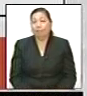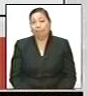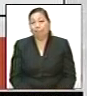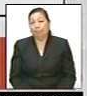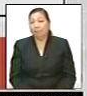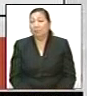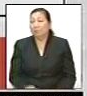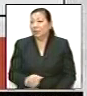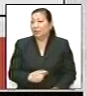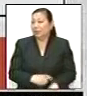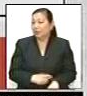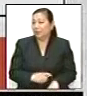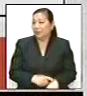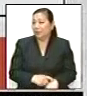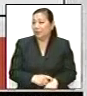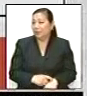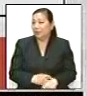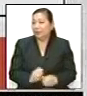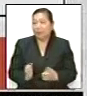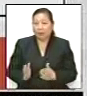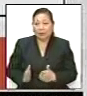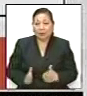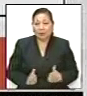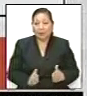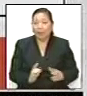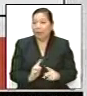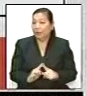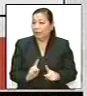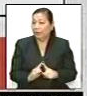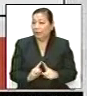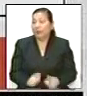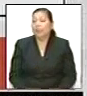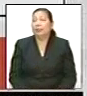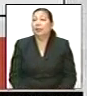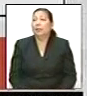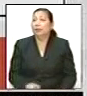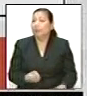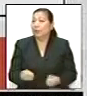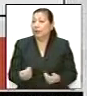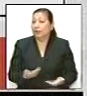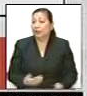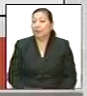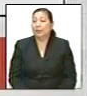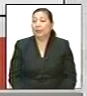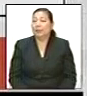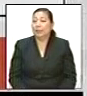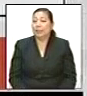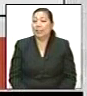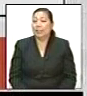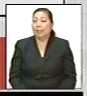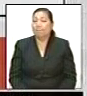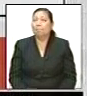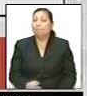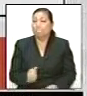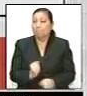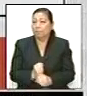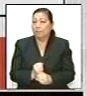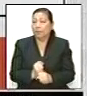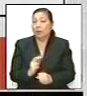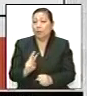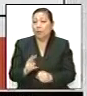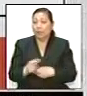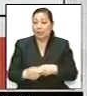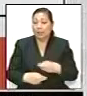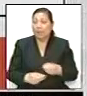periodo de de acomodo a las diferentes dinámicas y a los diferentes estilos de trabajo de ambos